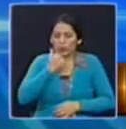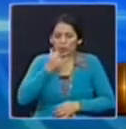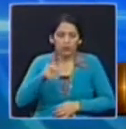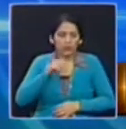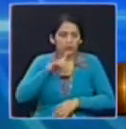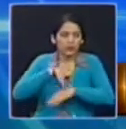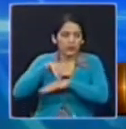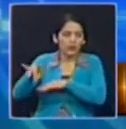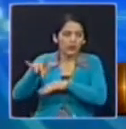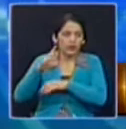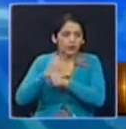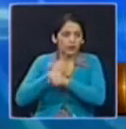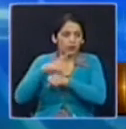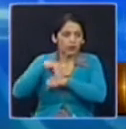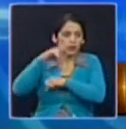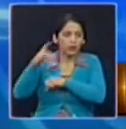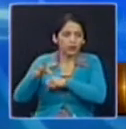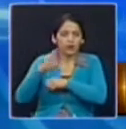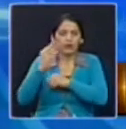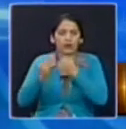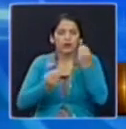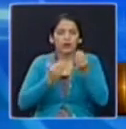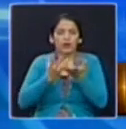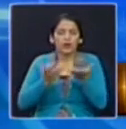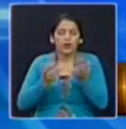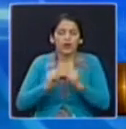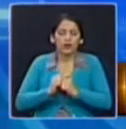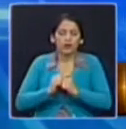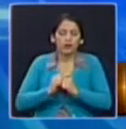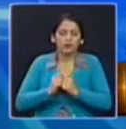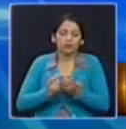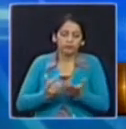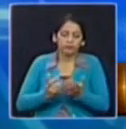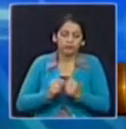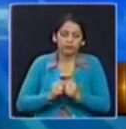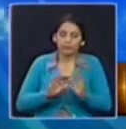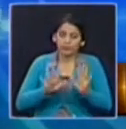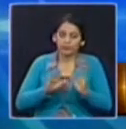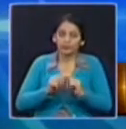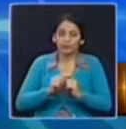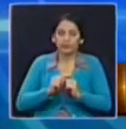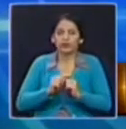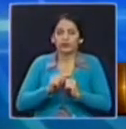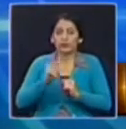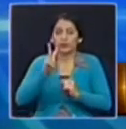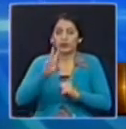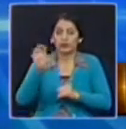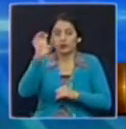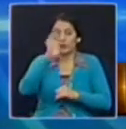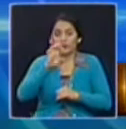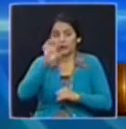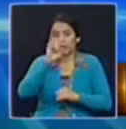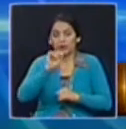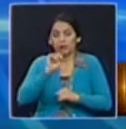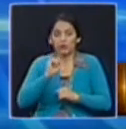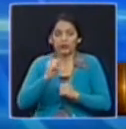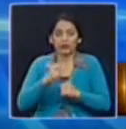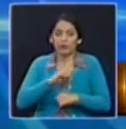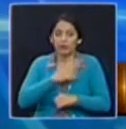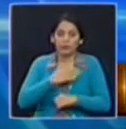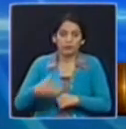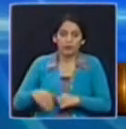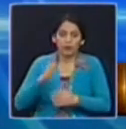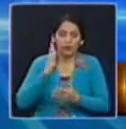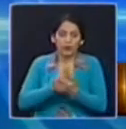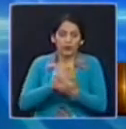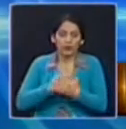ser aclarado. De por sí no es que amaneció el 2 de enero y ya no es vicepresidente, y por lo